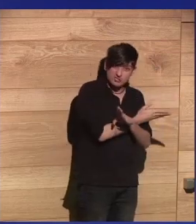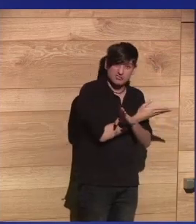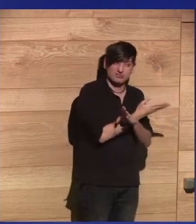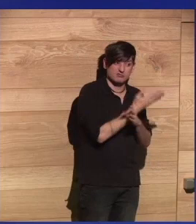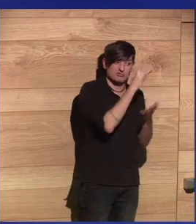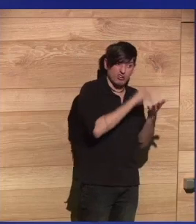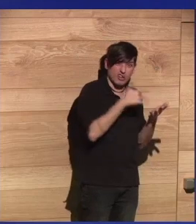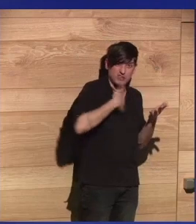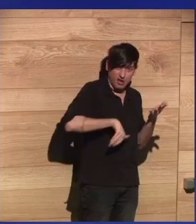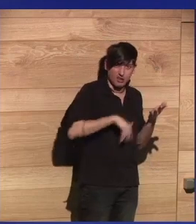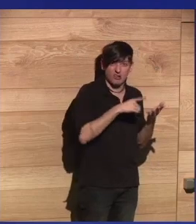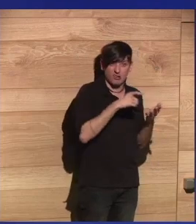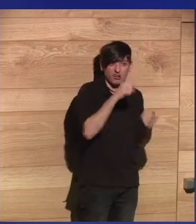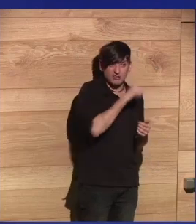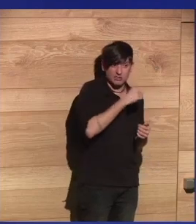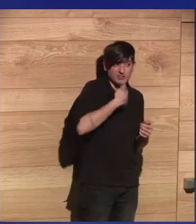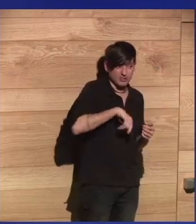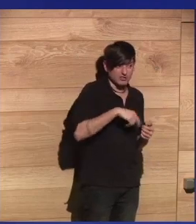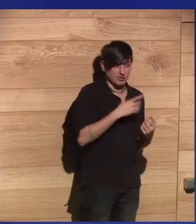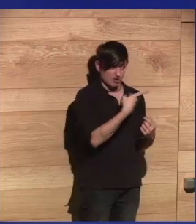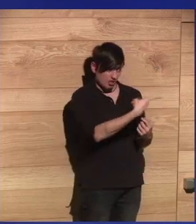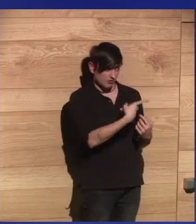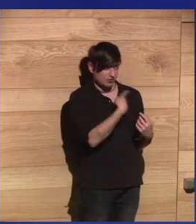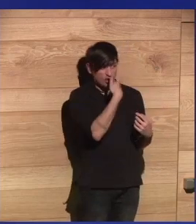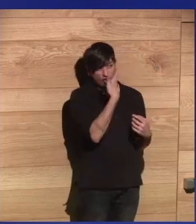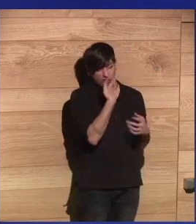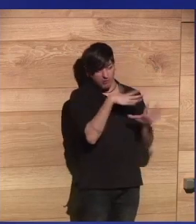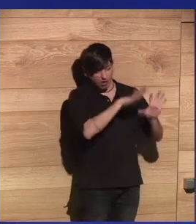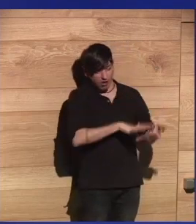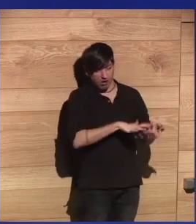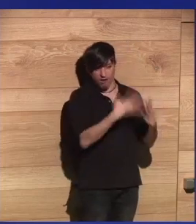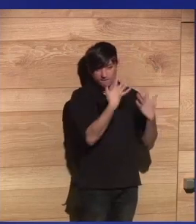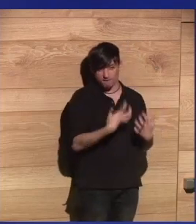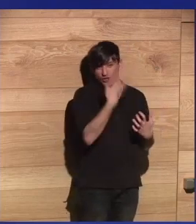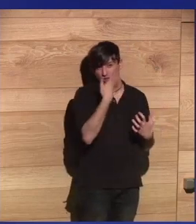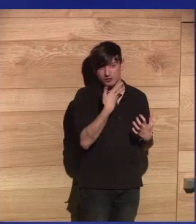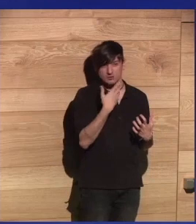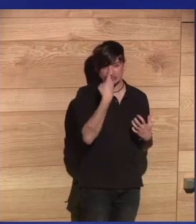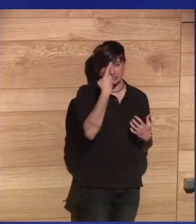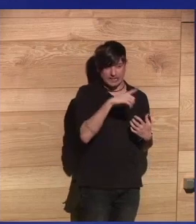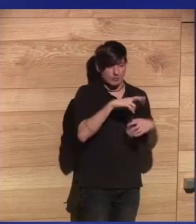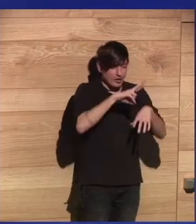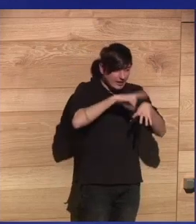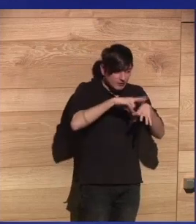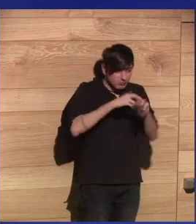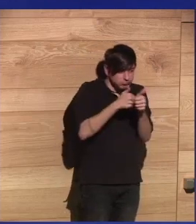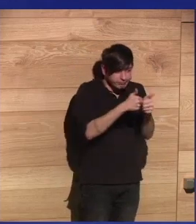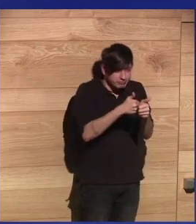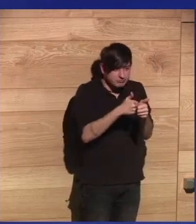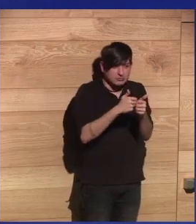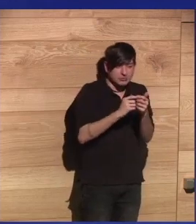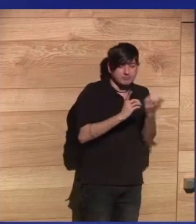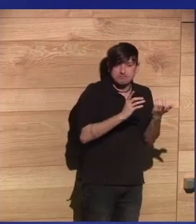anteriormente, ella me conoce a mí, yo a ella, sabemos exactamente dónde vamos a esperarnos, dónde vamos, qué ritmo vamos a seguir, los